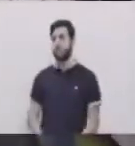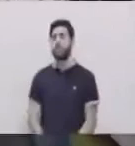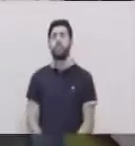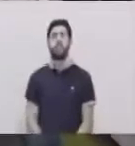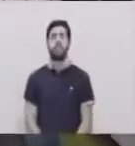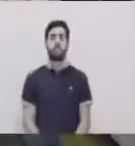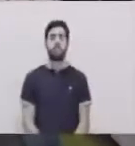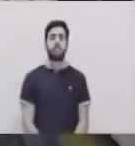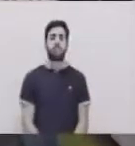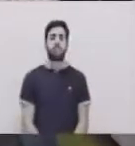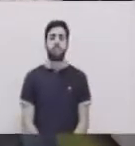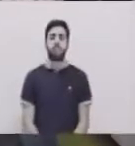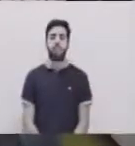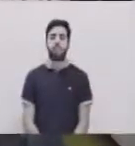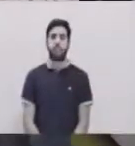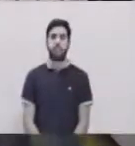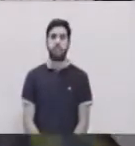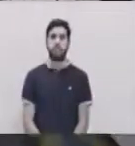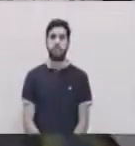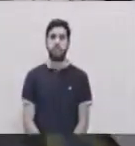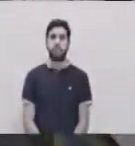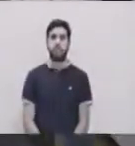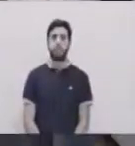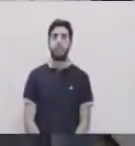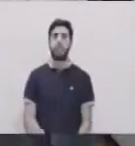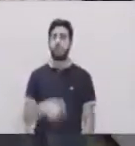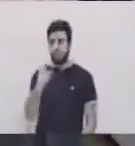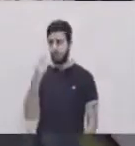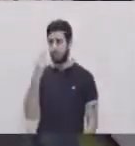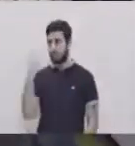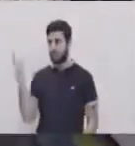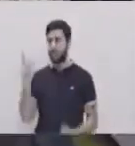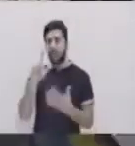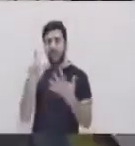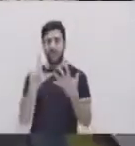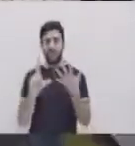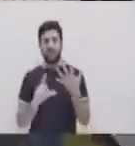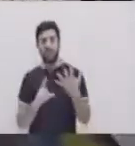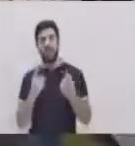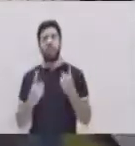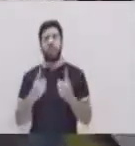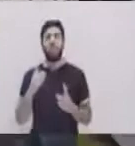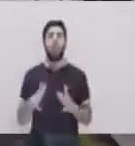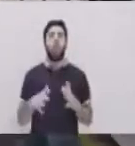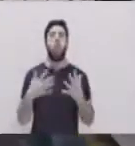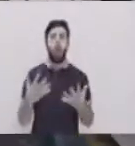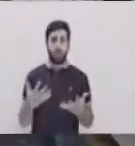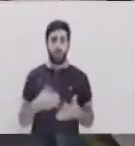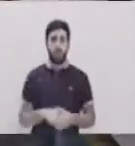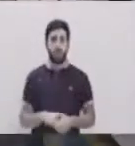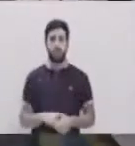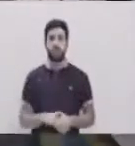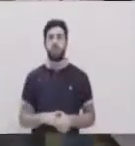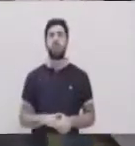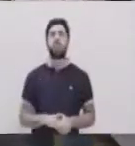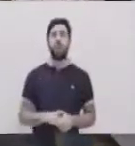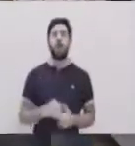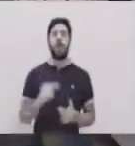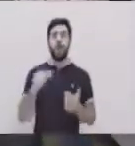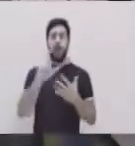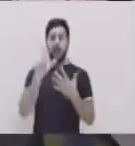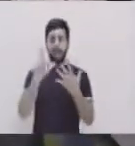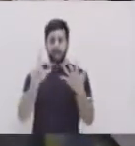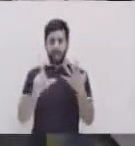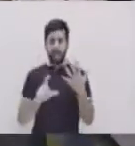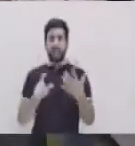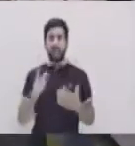y entonces, ¿cuáles serían las características de ese aspecto informal, de un texto informal? Las características de un texto informal,